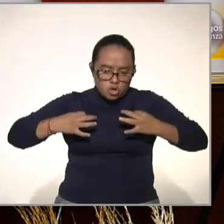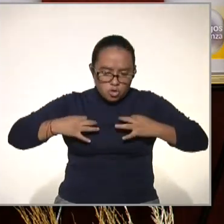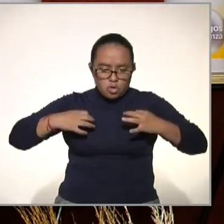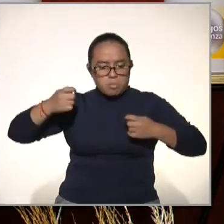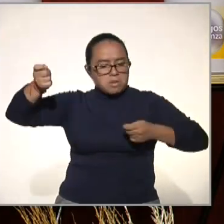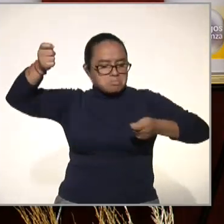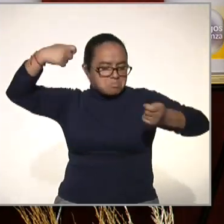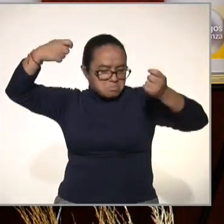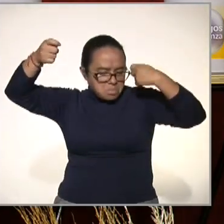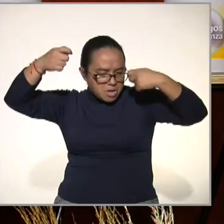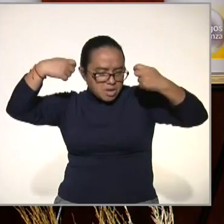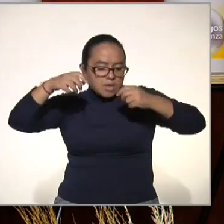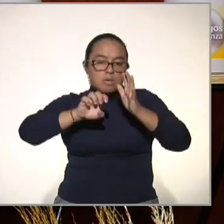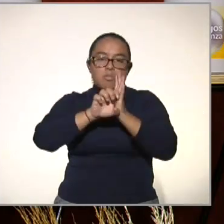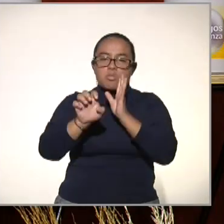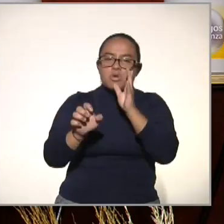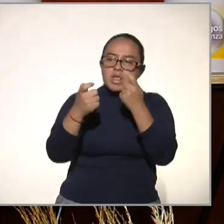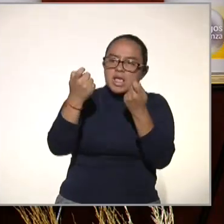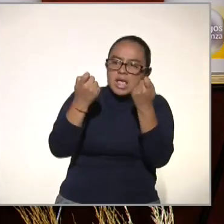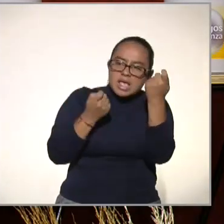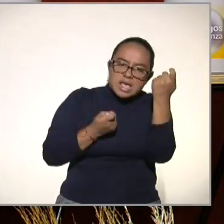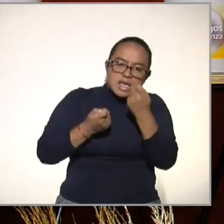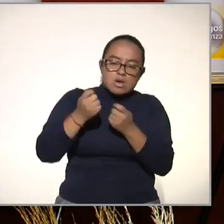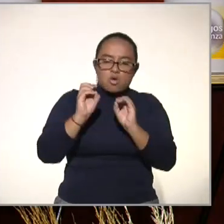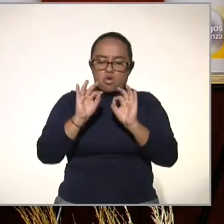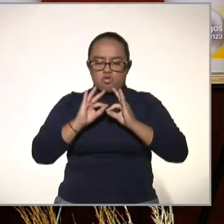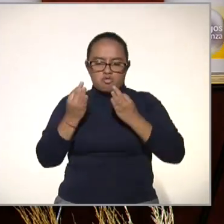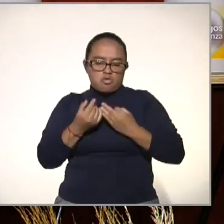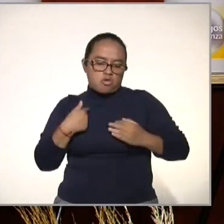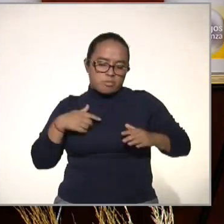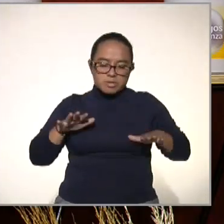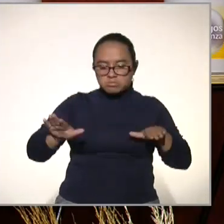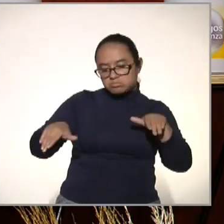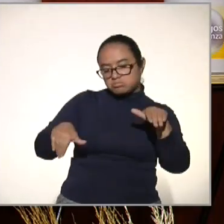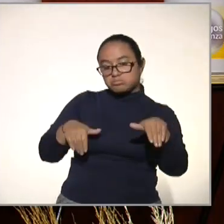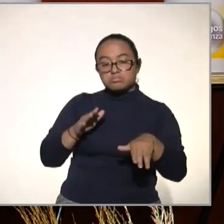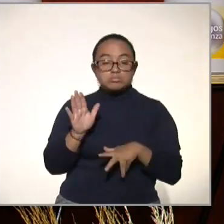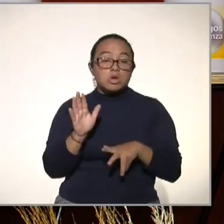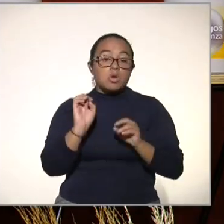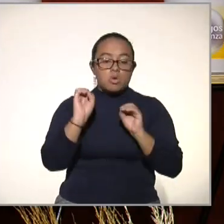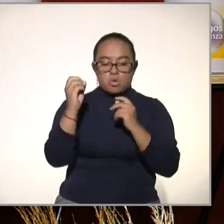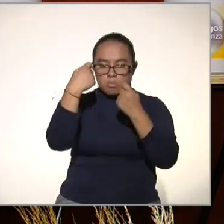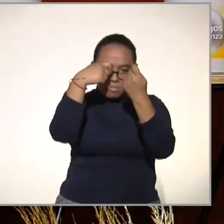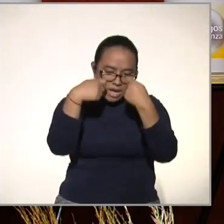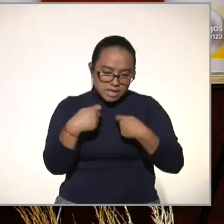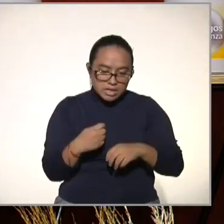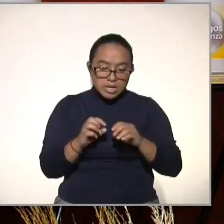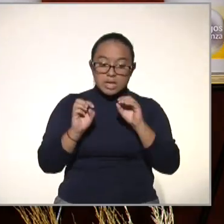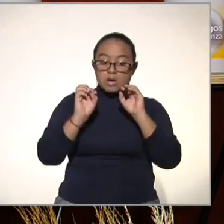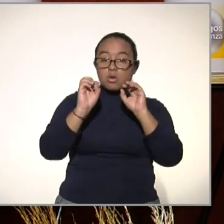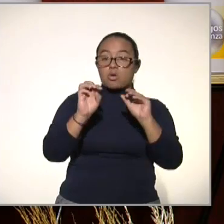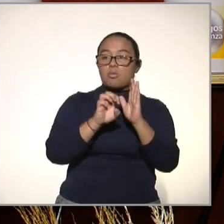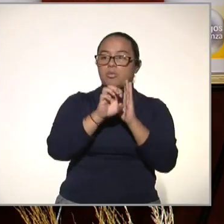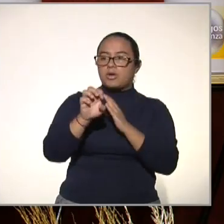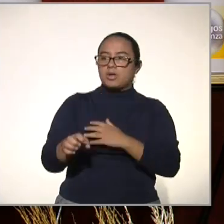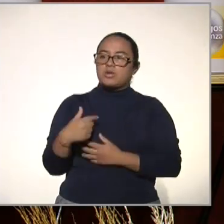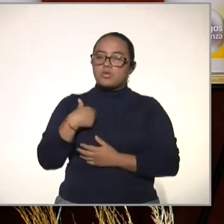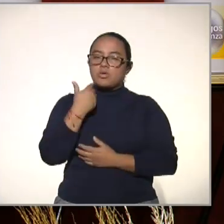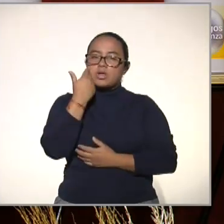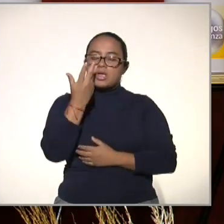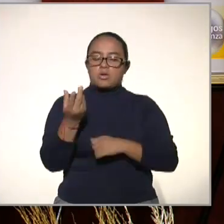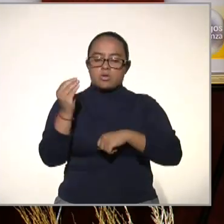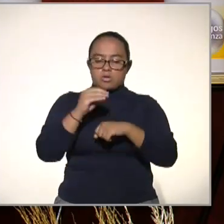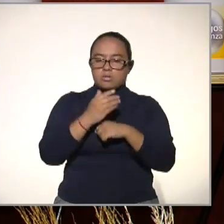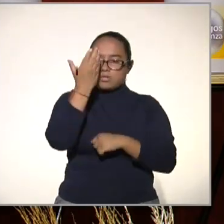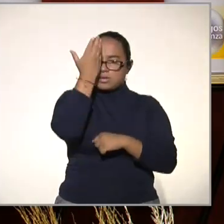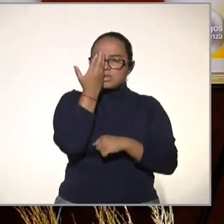peinado, en mis gestos, en mis manerismos, en el maquillaje, si me quiero poner la mitad de la